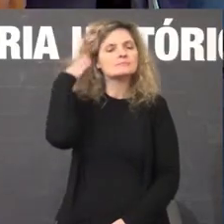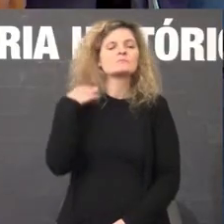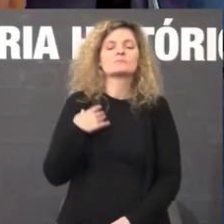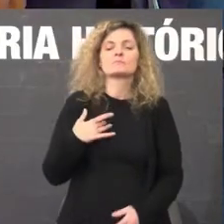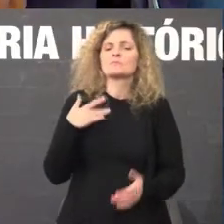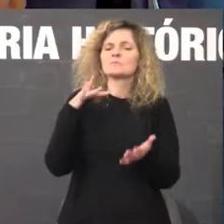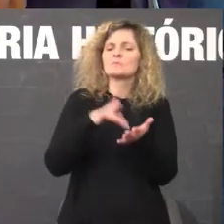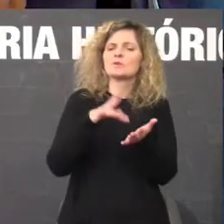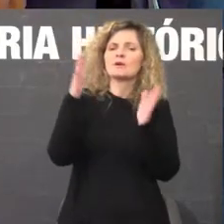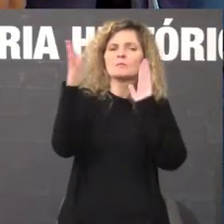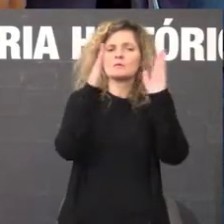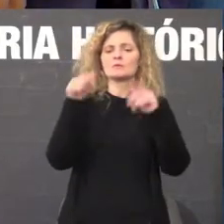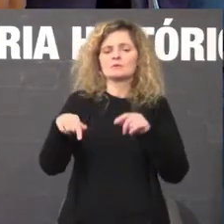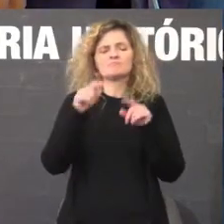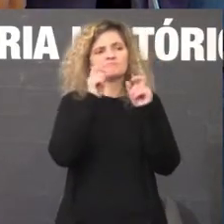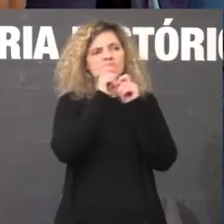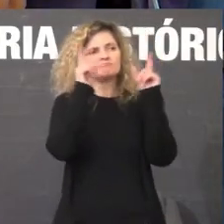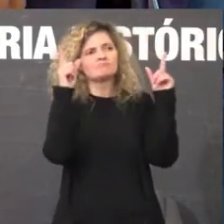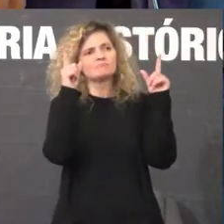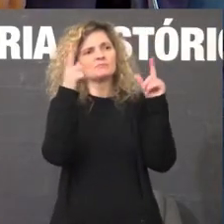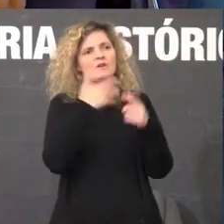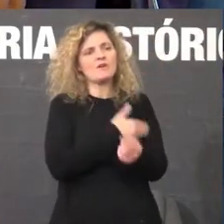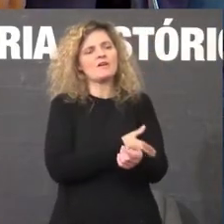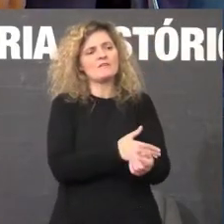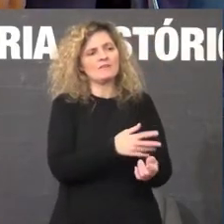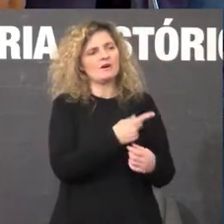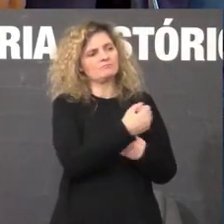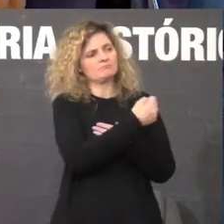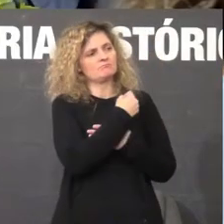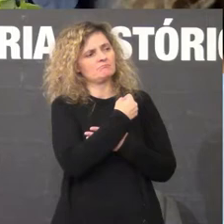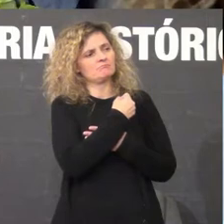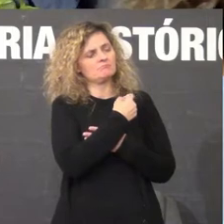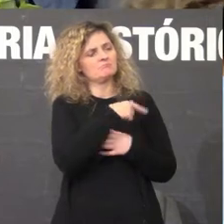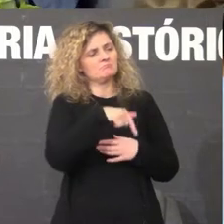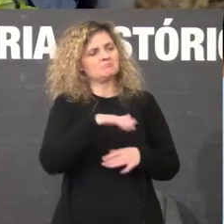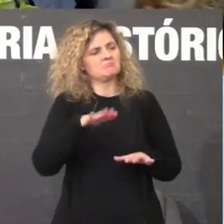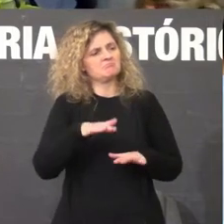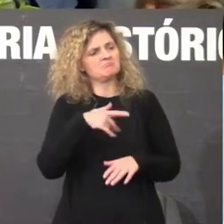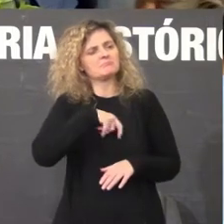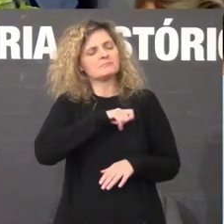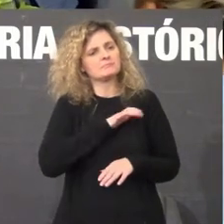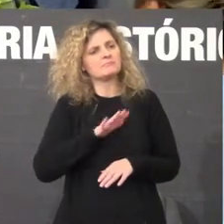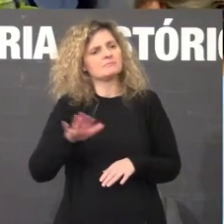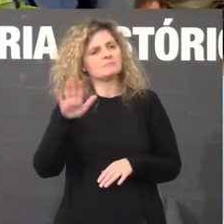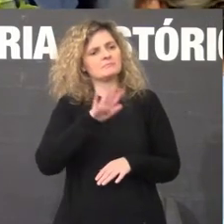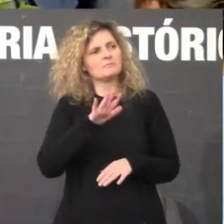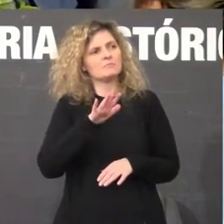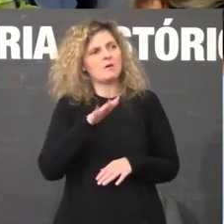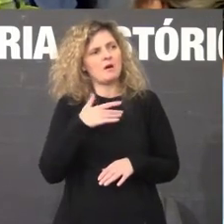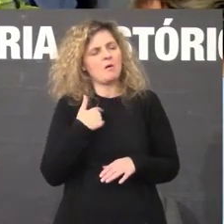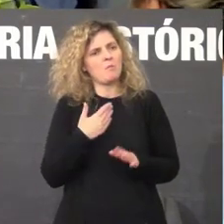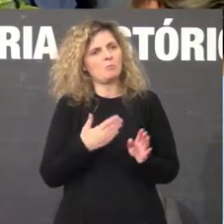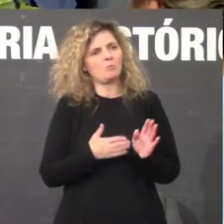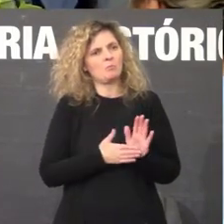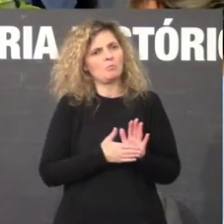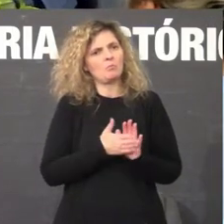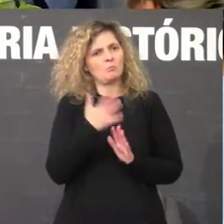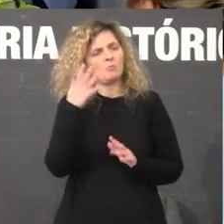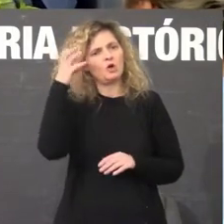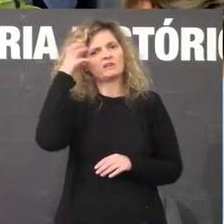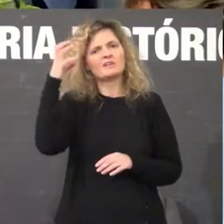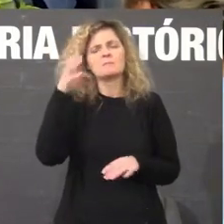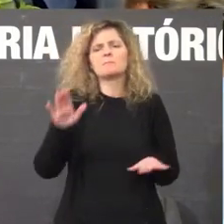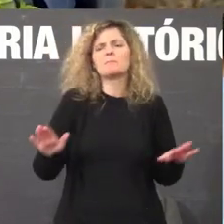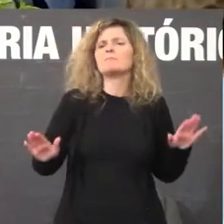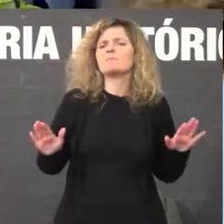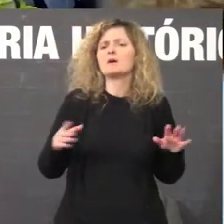Llega un momento en que él se da cuenta que, sí, Franco me va a garantizar que me voy a estar en España, que voy a ser rey,